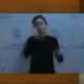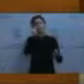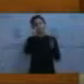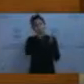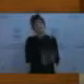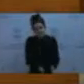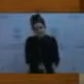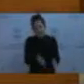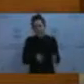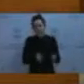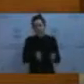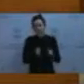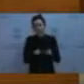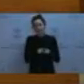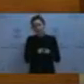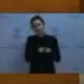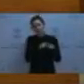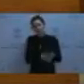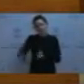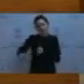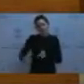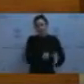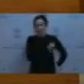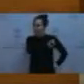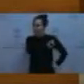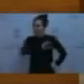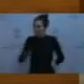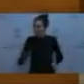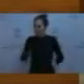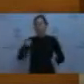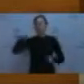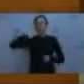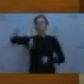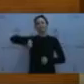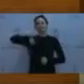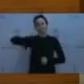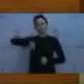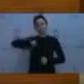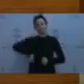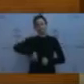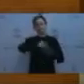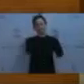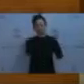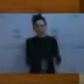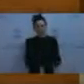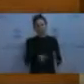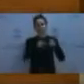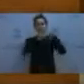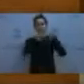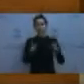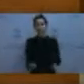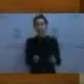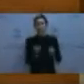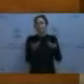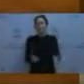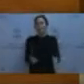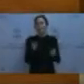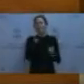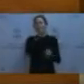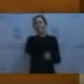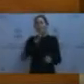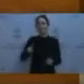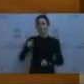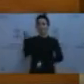no el patinador, el presidente del Principado de Asturias. Lo decía el 31 del 12 del